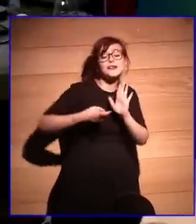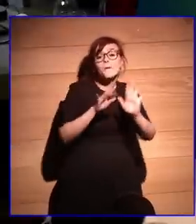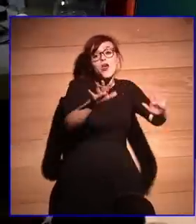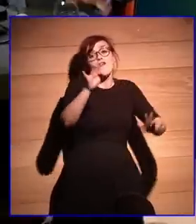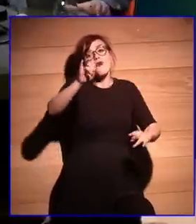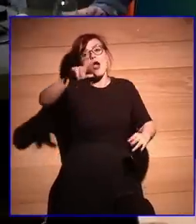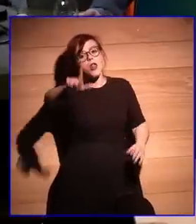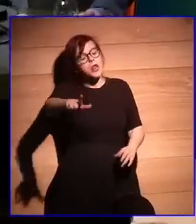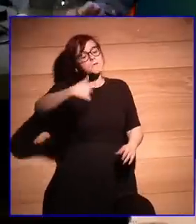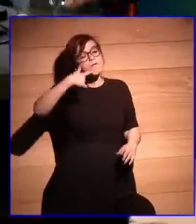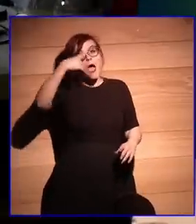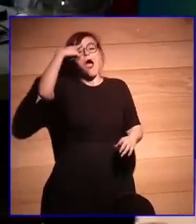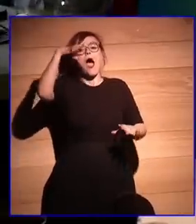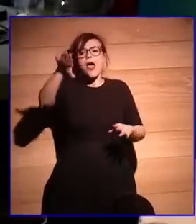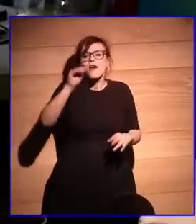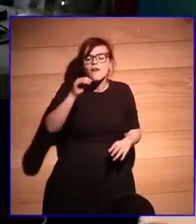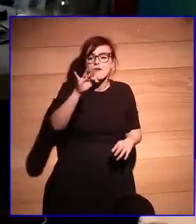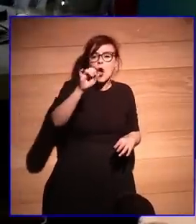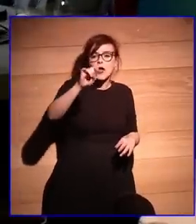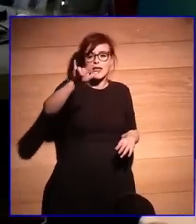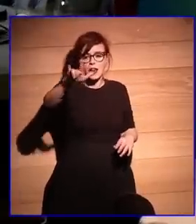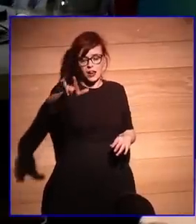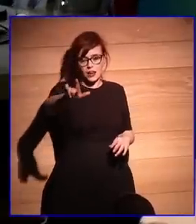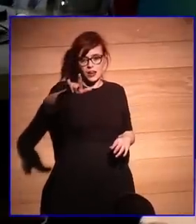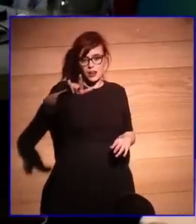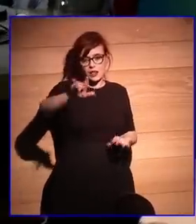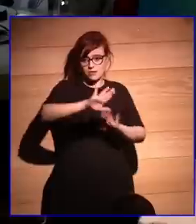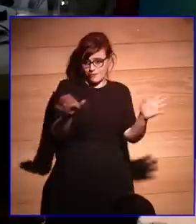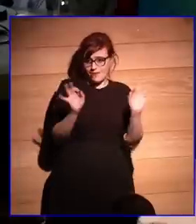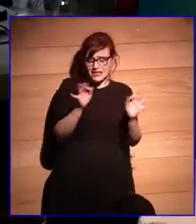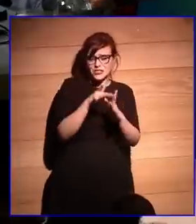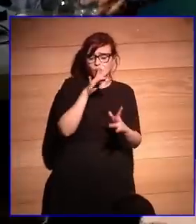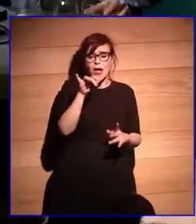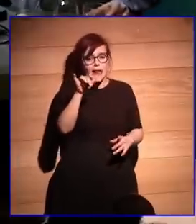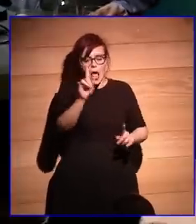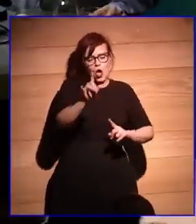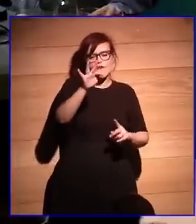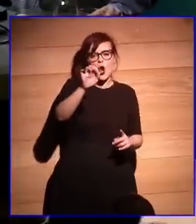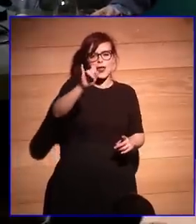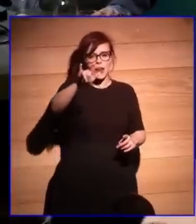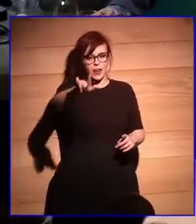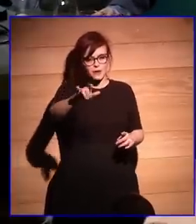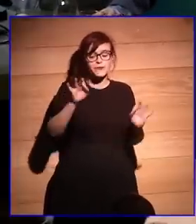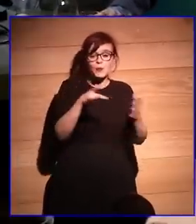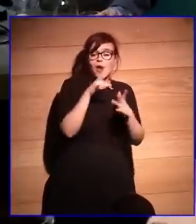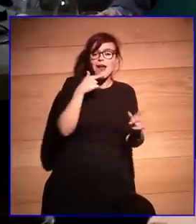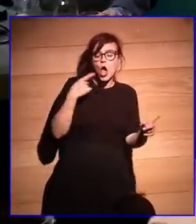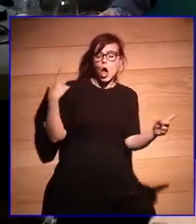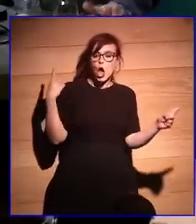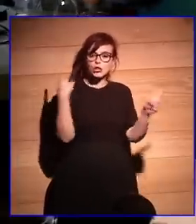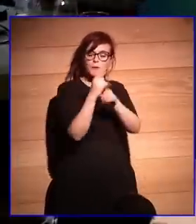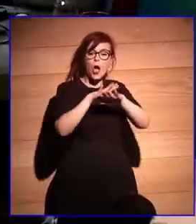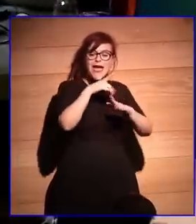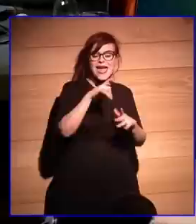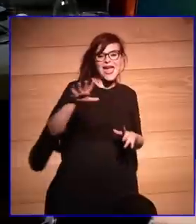foil. ¿Es con Y? No, es F-O-I latina L. El contraste, la oposición entre héroe